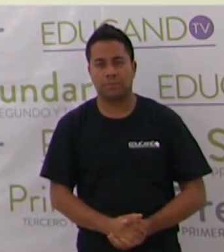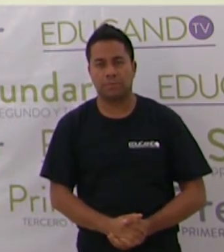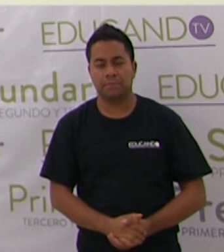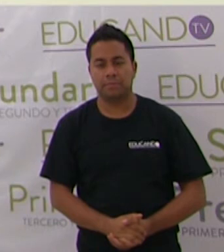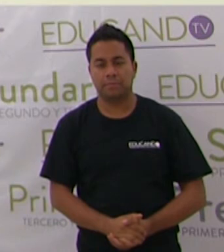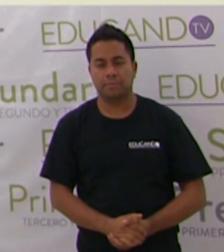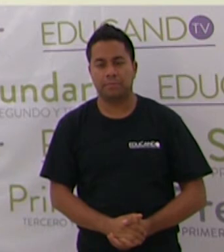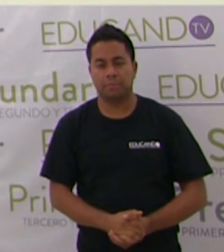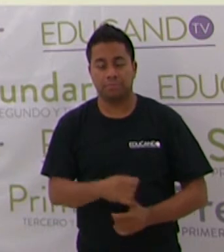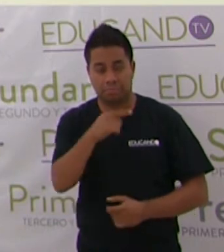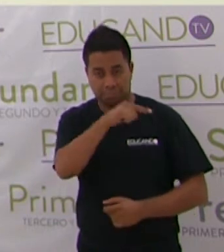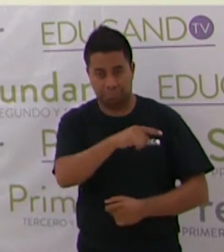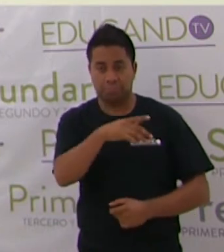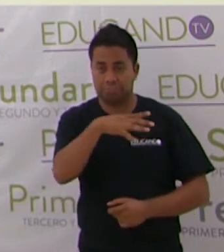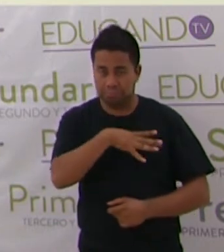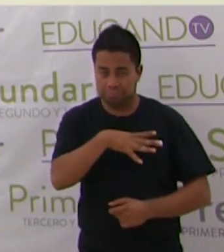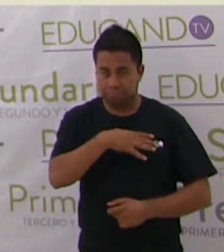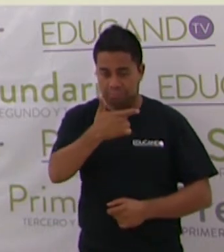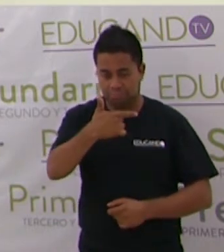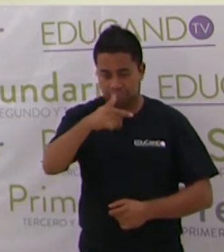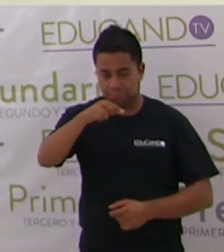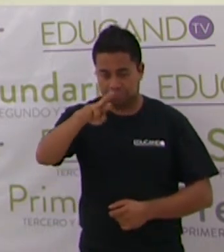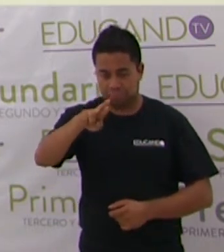Es una gráfica